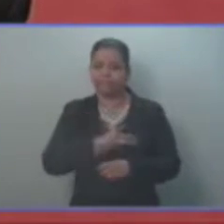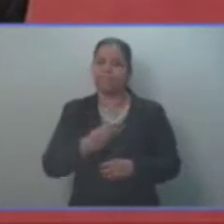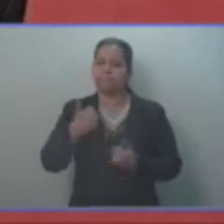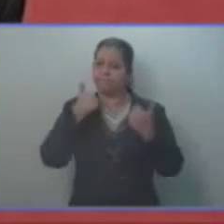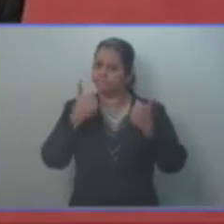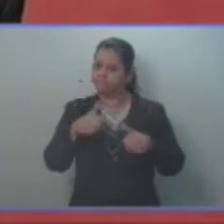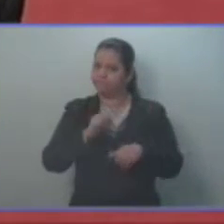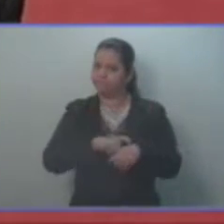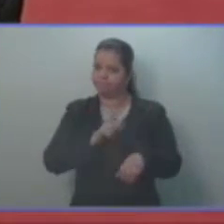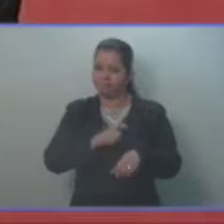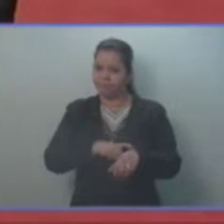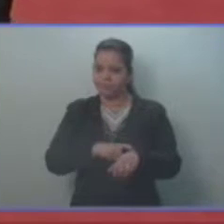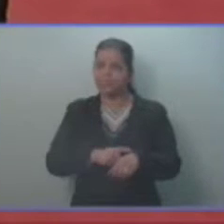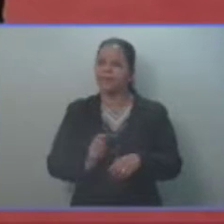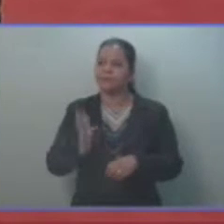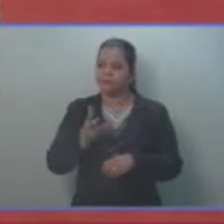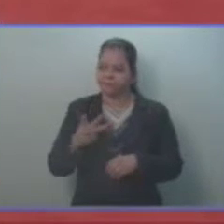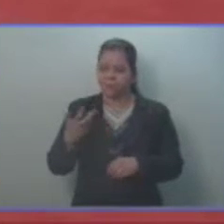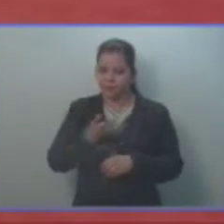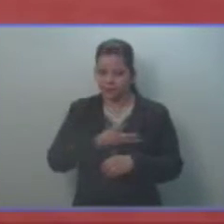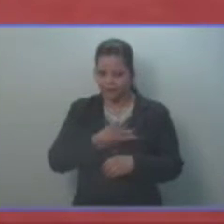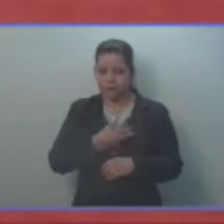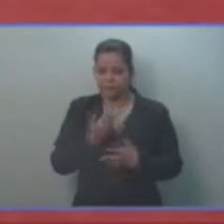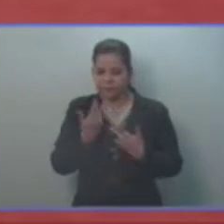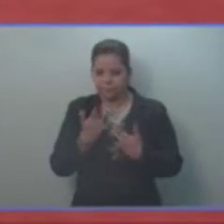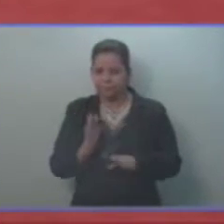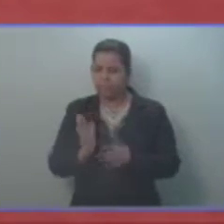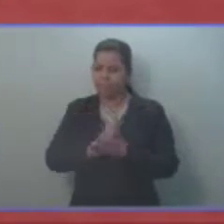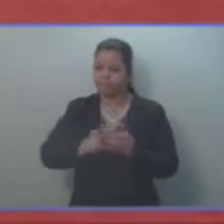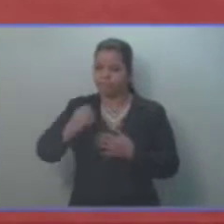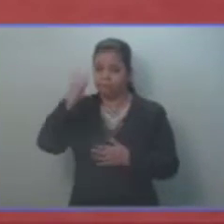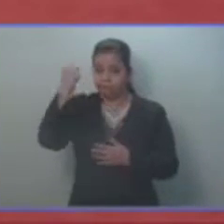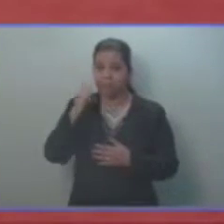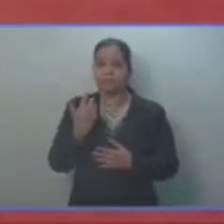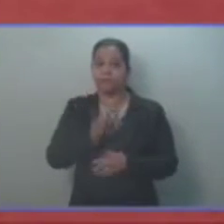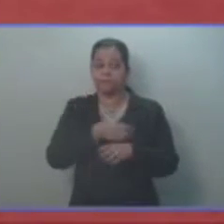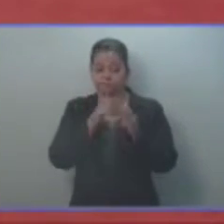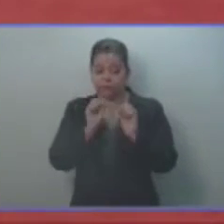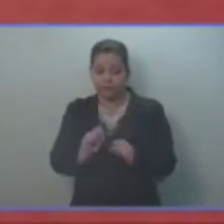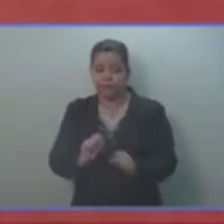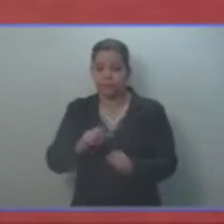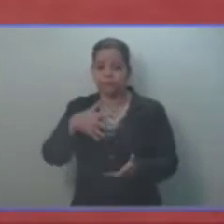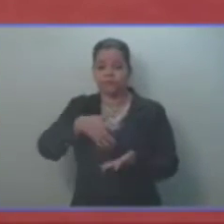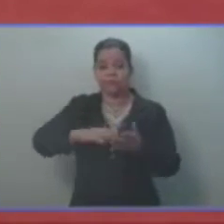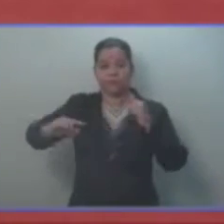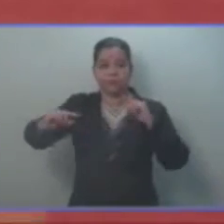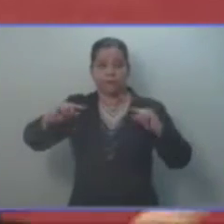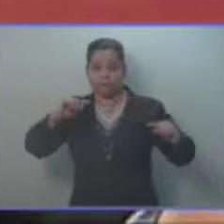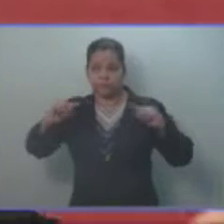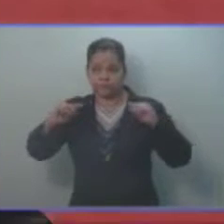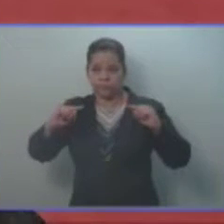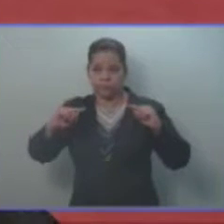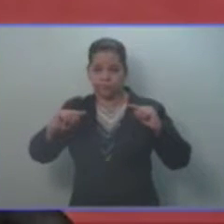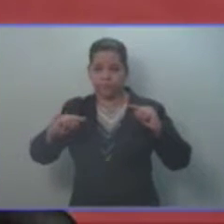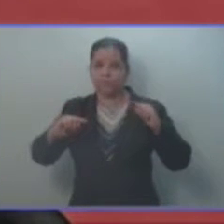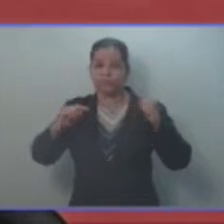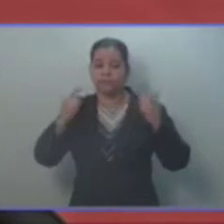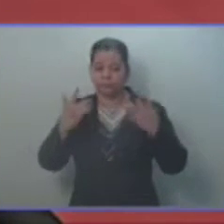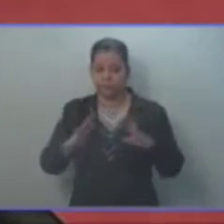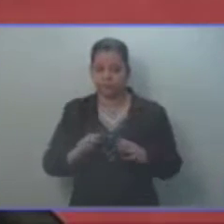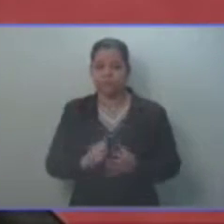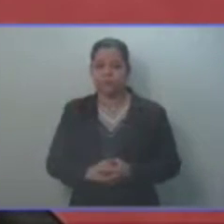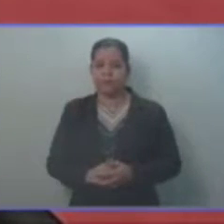colegas. Estamos haciendo pasos importantes para construir una democracia donde sea el parlamentarismo de